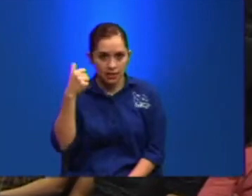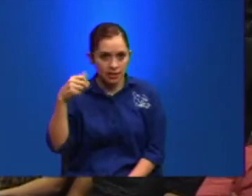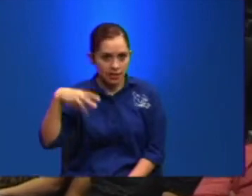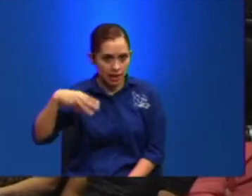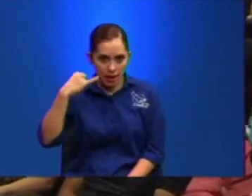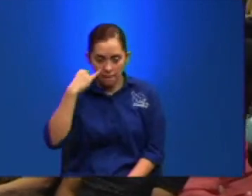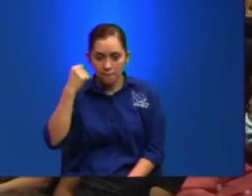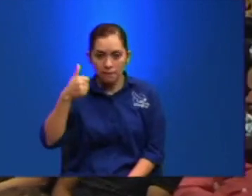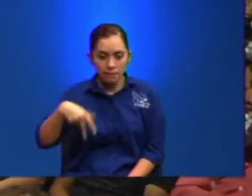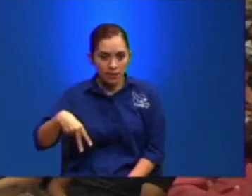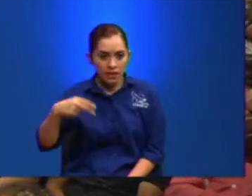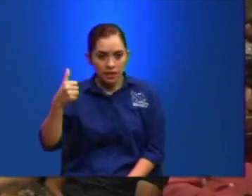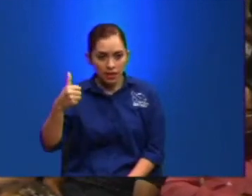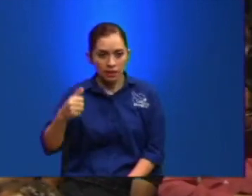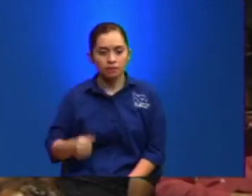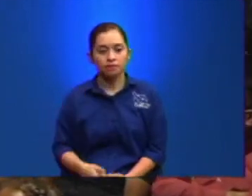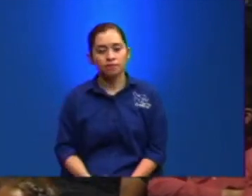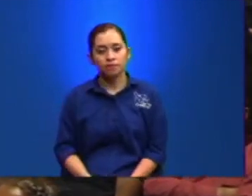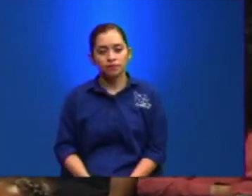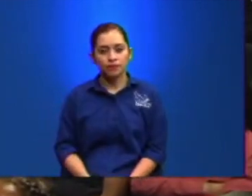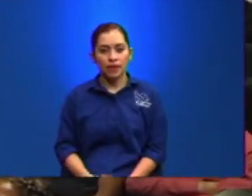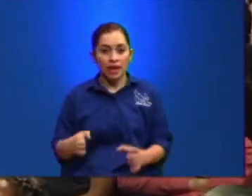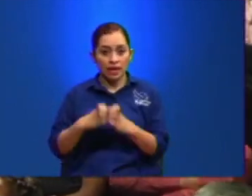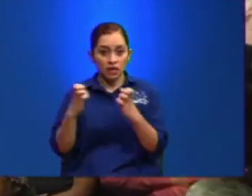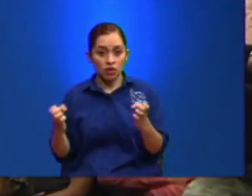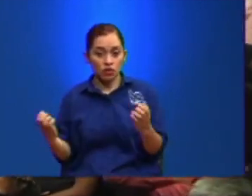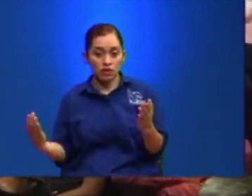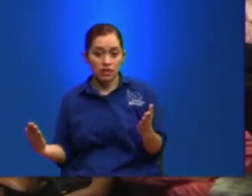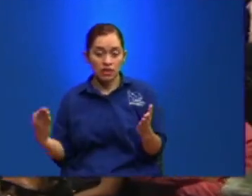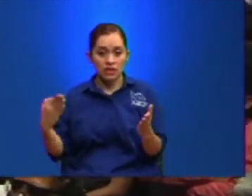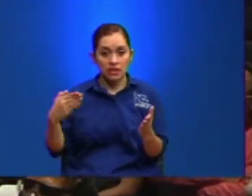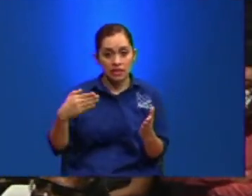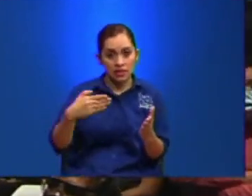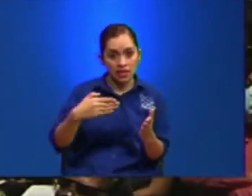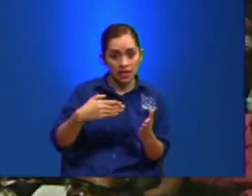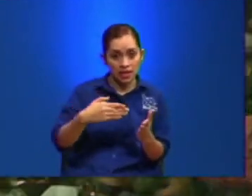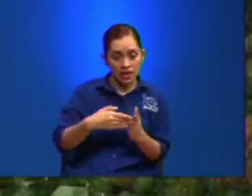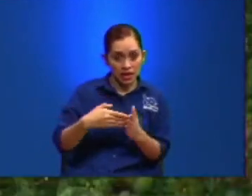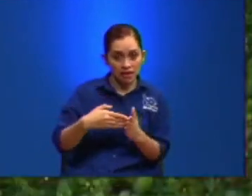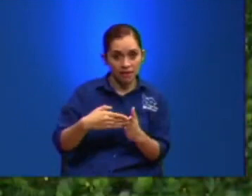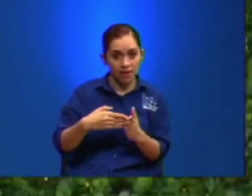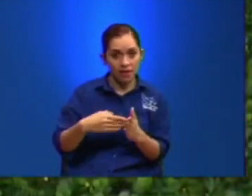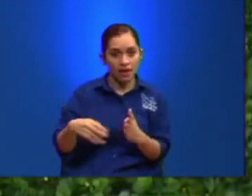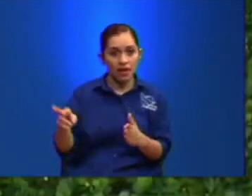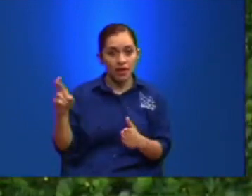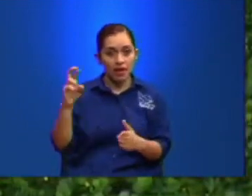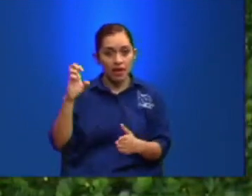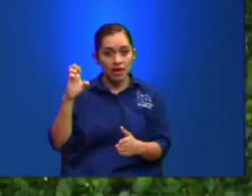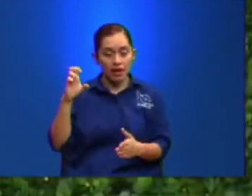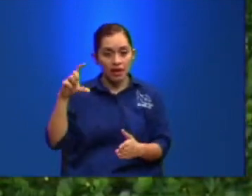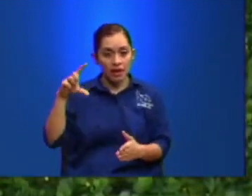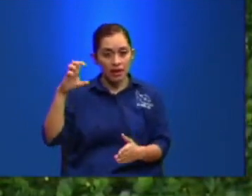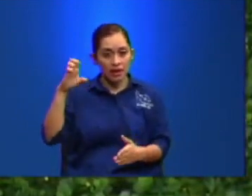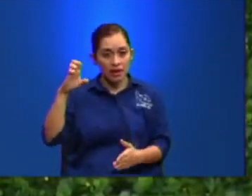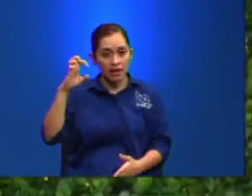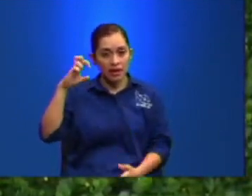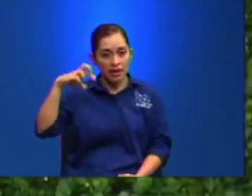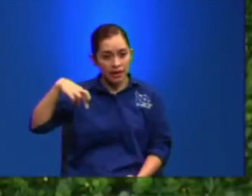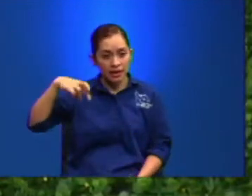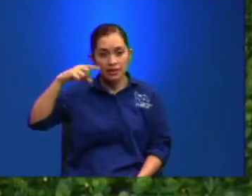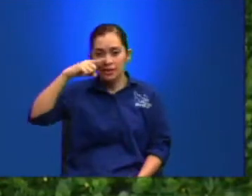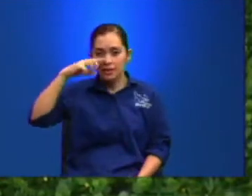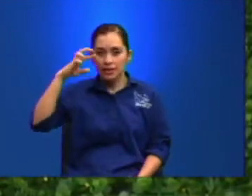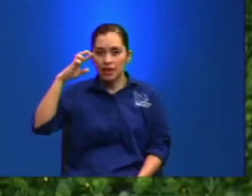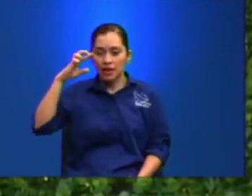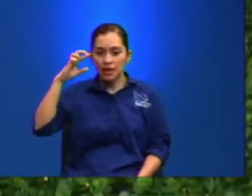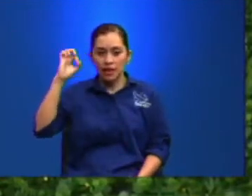que llegaba al receptor que le decían receptor h2 y entonces lo llenaba y